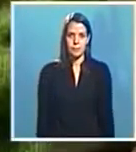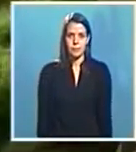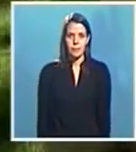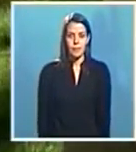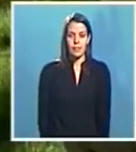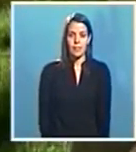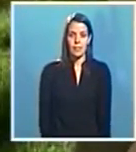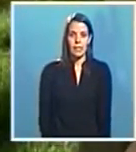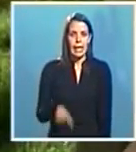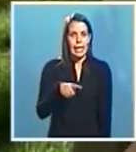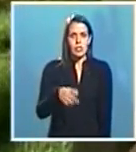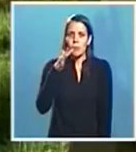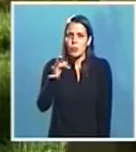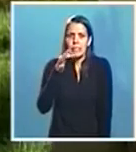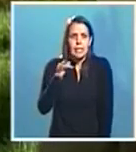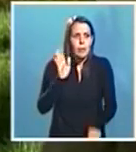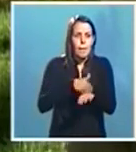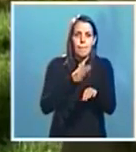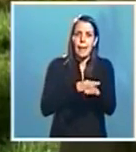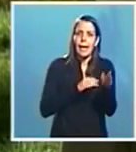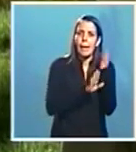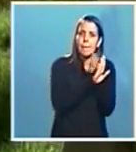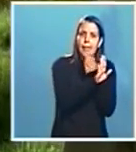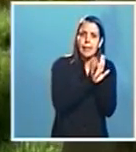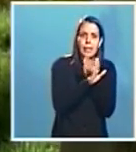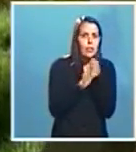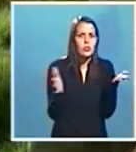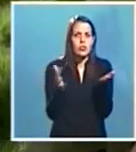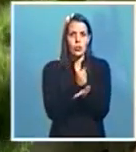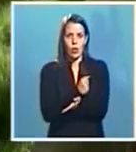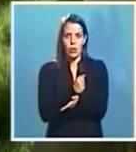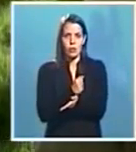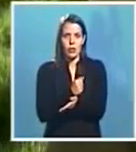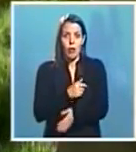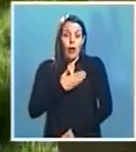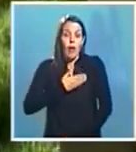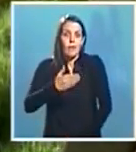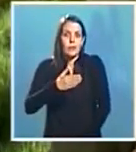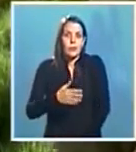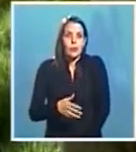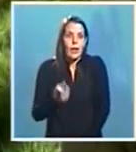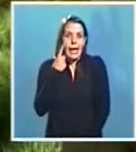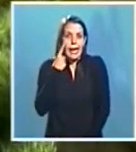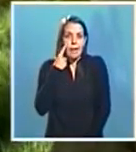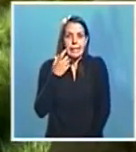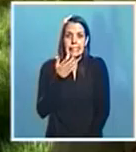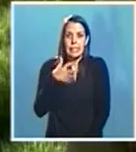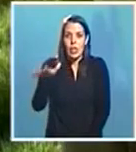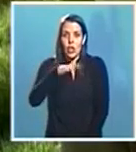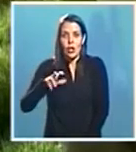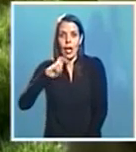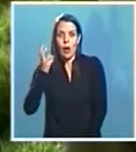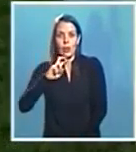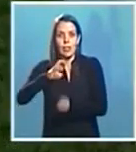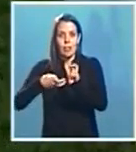Esta é beneficio para todos, para os veciños do Vilar e máis para o Remonde. Outra vez farase no Vilar, isto é a asociación, estamos